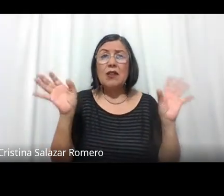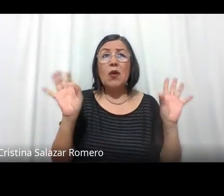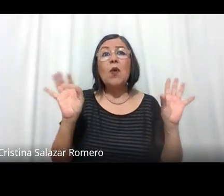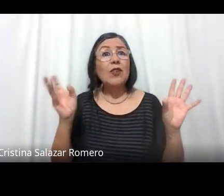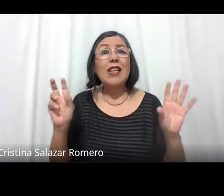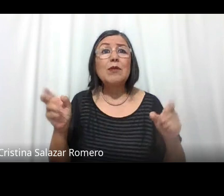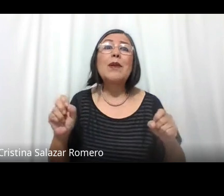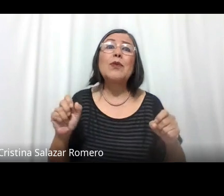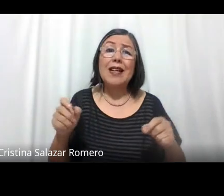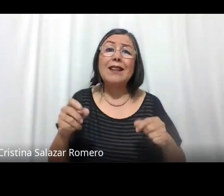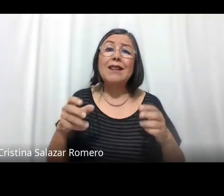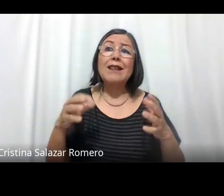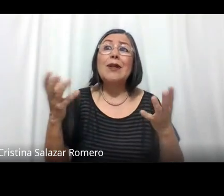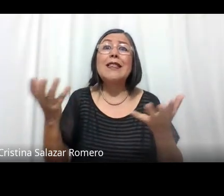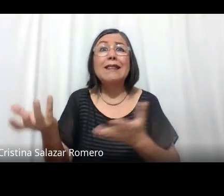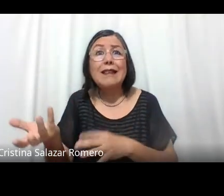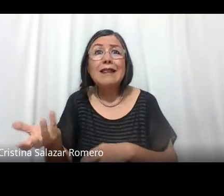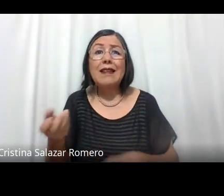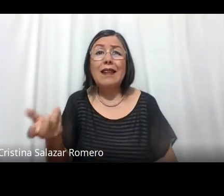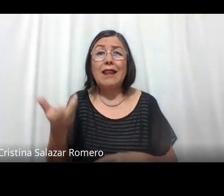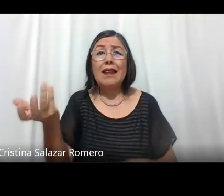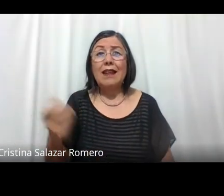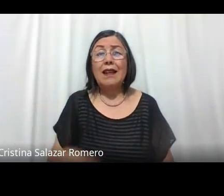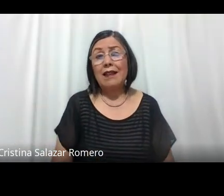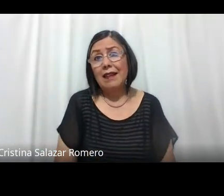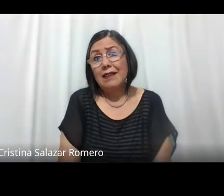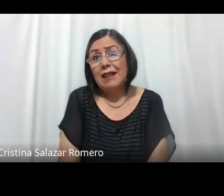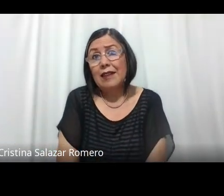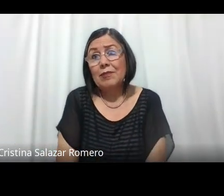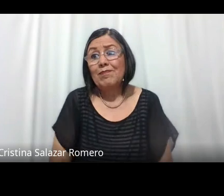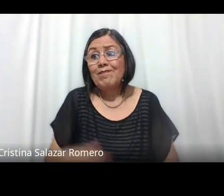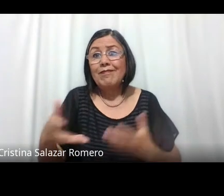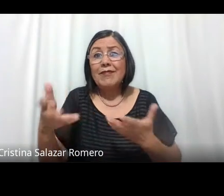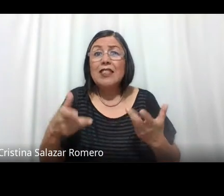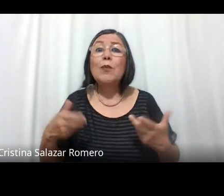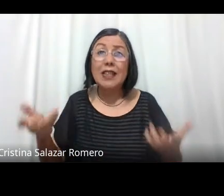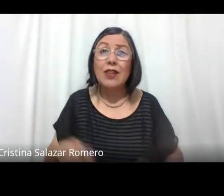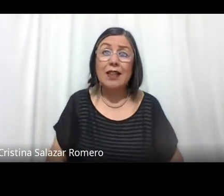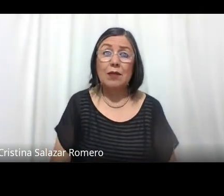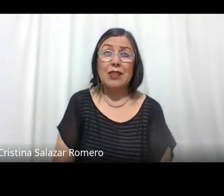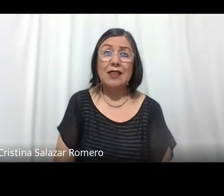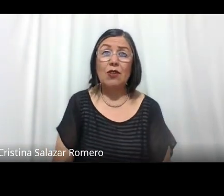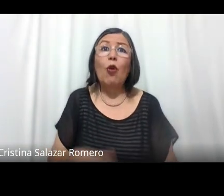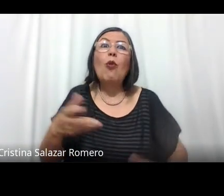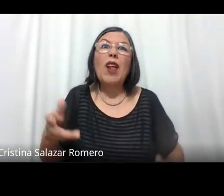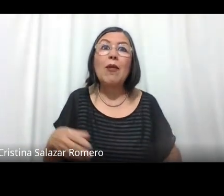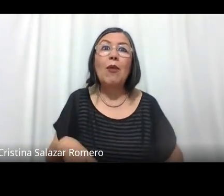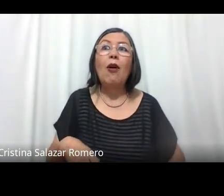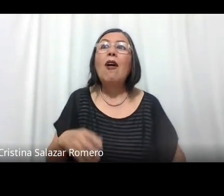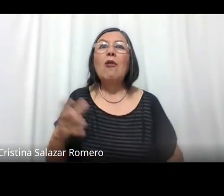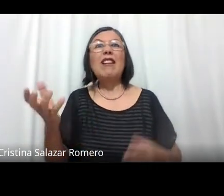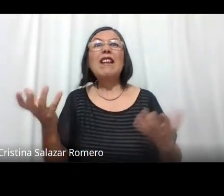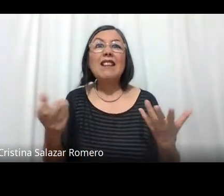generalmente, o cuando queremos preguntar cuál es la seña de este objeto que queremos decir, o como, por